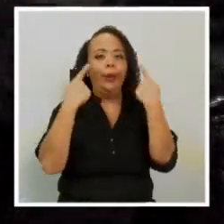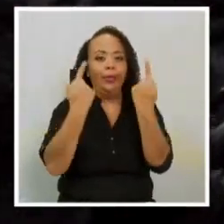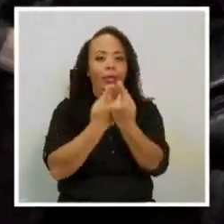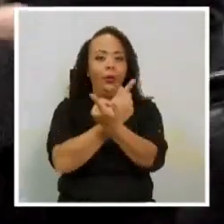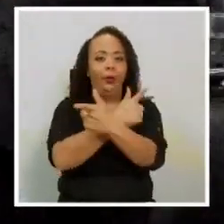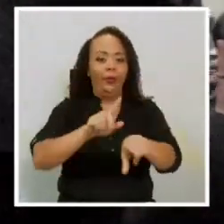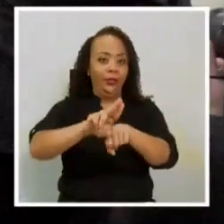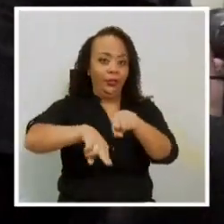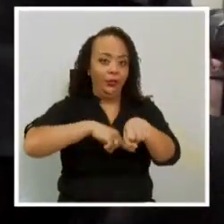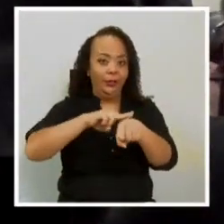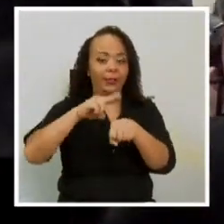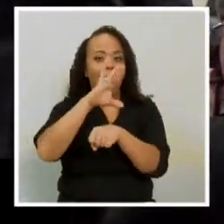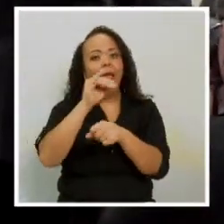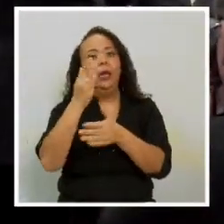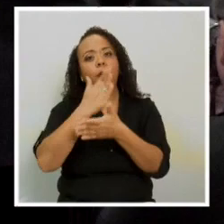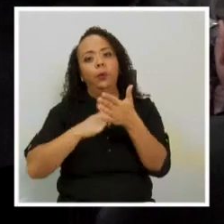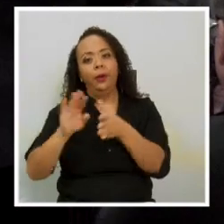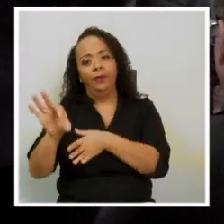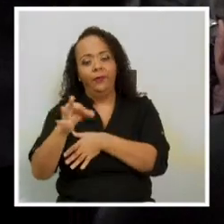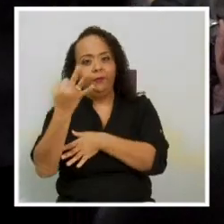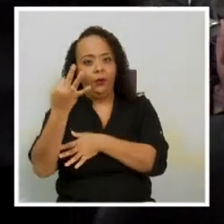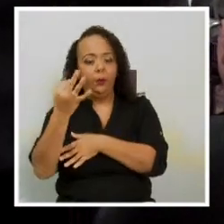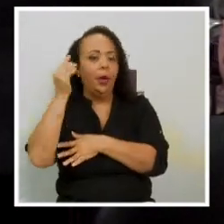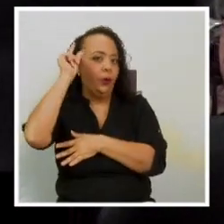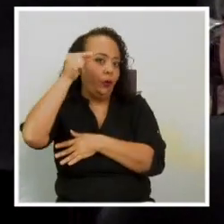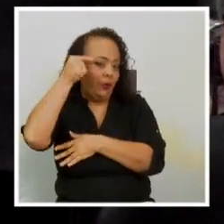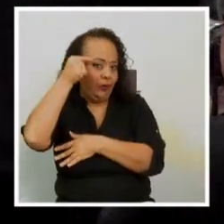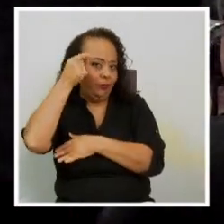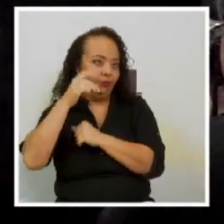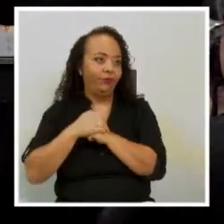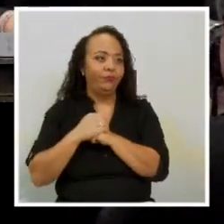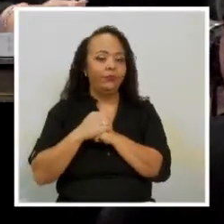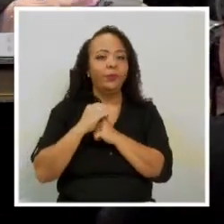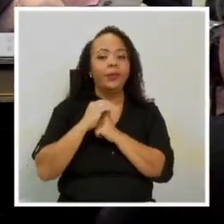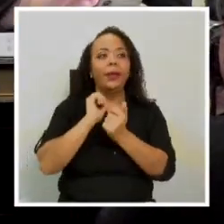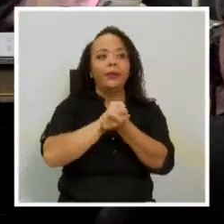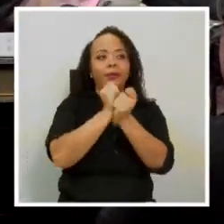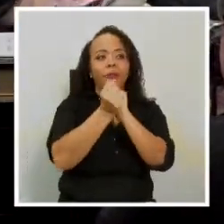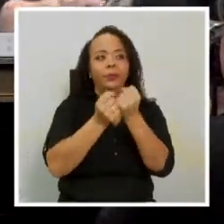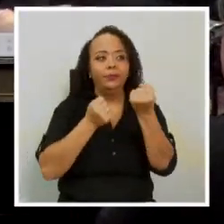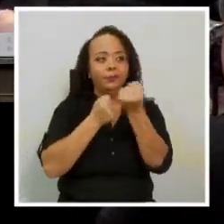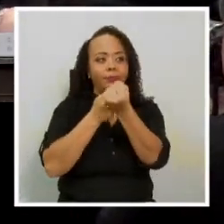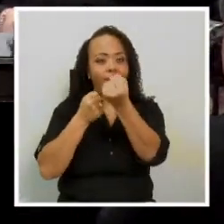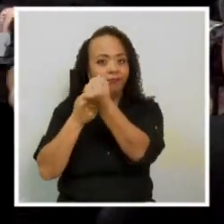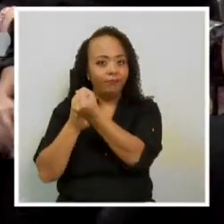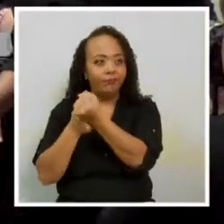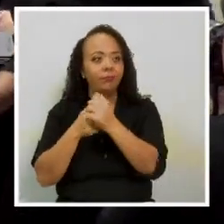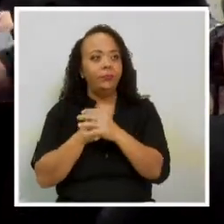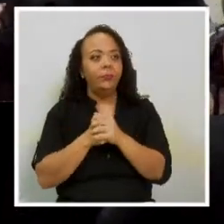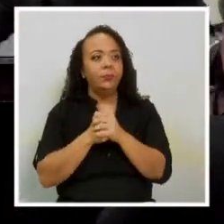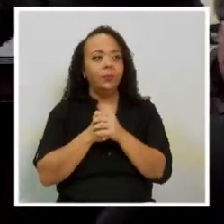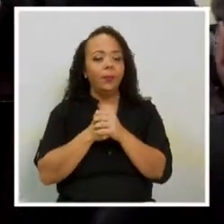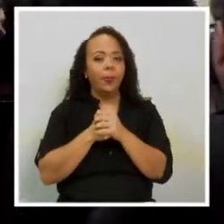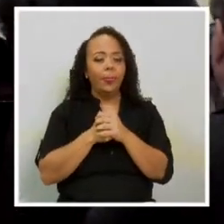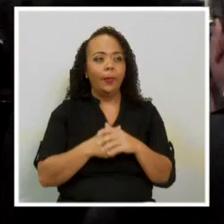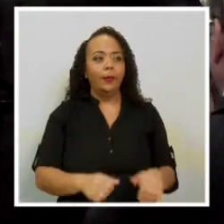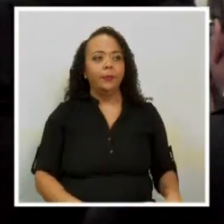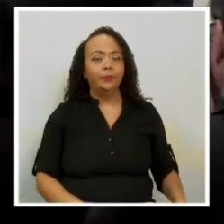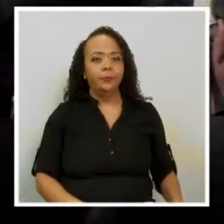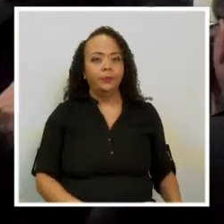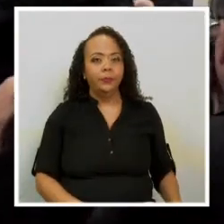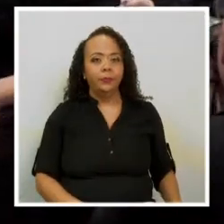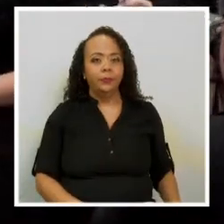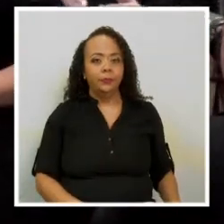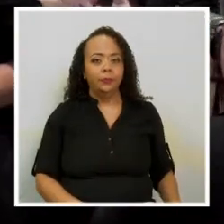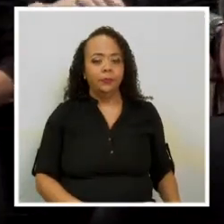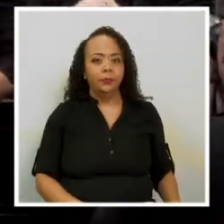Nacional y de alguna manera al gobierno, ¿verdad? Está buscando Restauración, reafirmarse, máximo con esta...